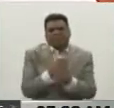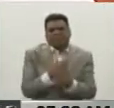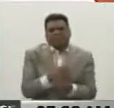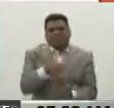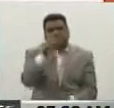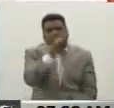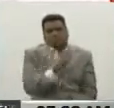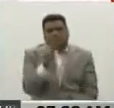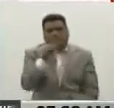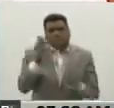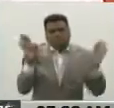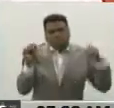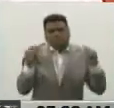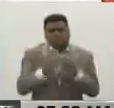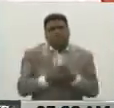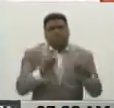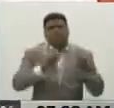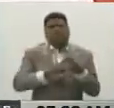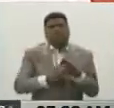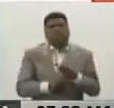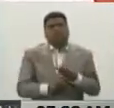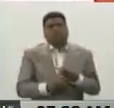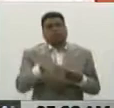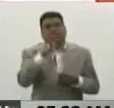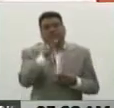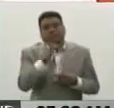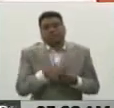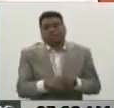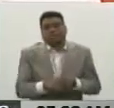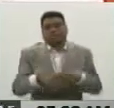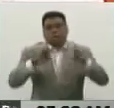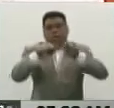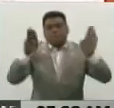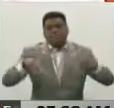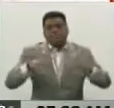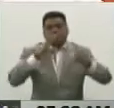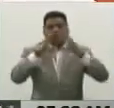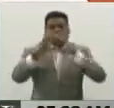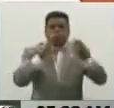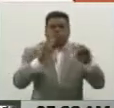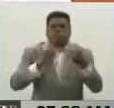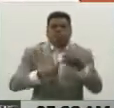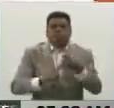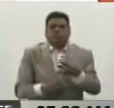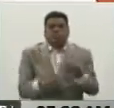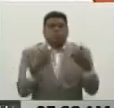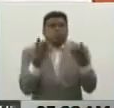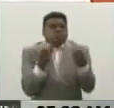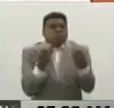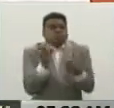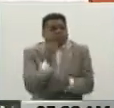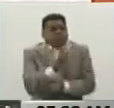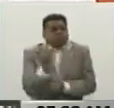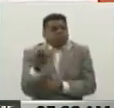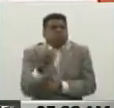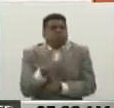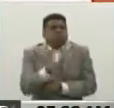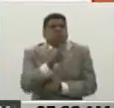Faja, Chávez Candanga, Infocentro, Mesas de Telecomunicaciones. A ver, Son muchos, fueron más